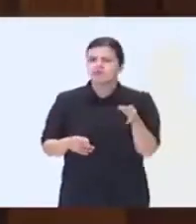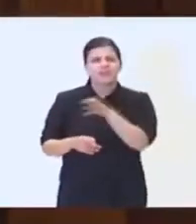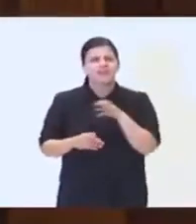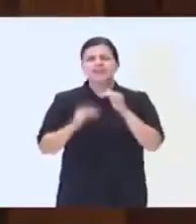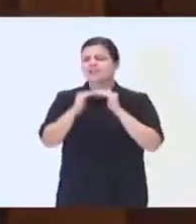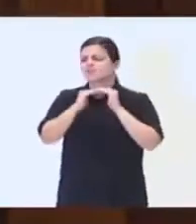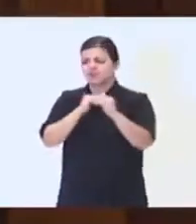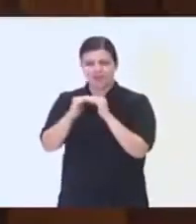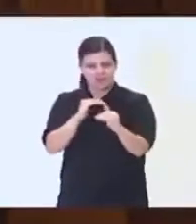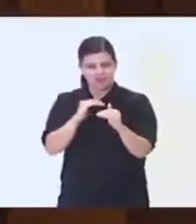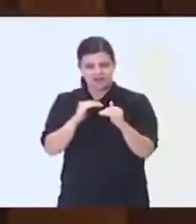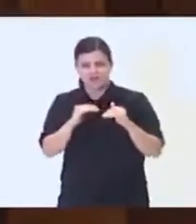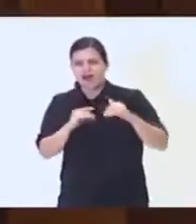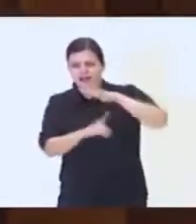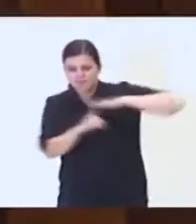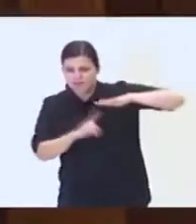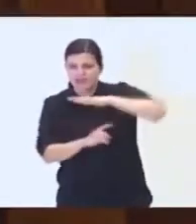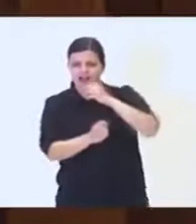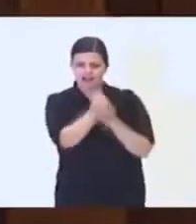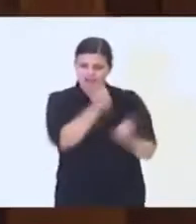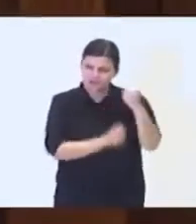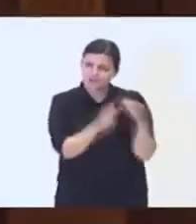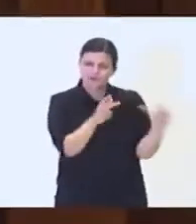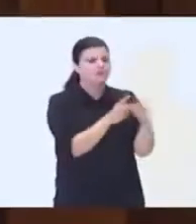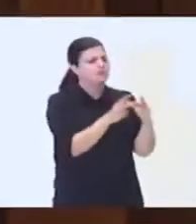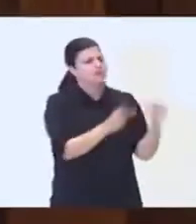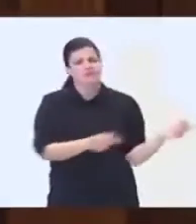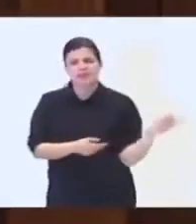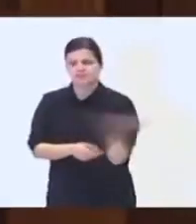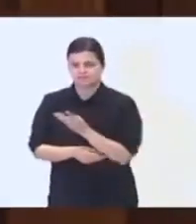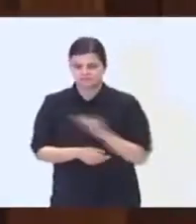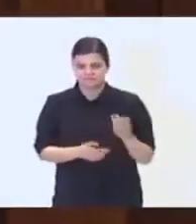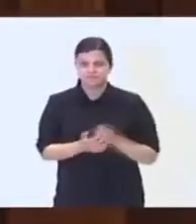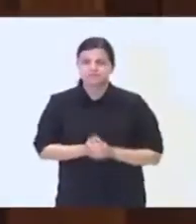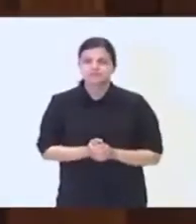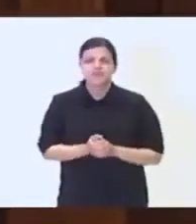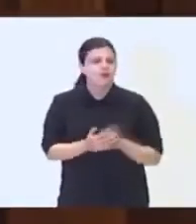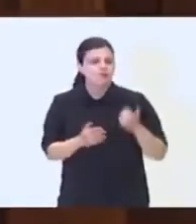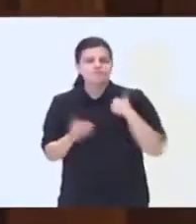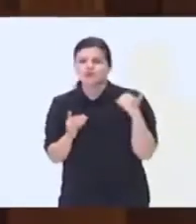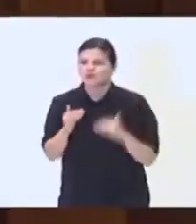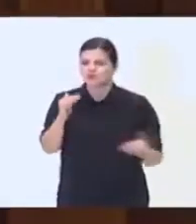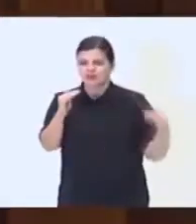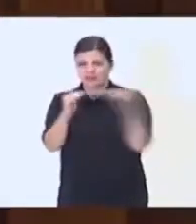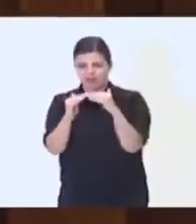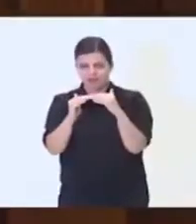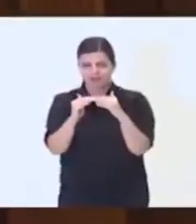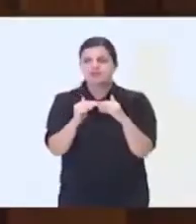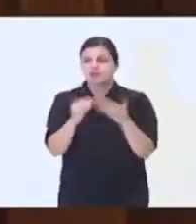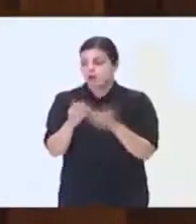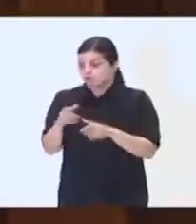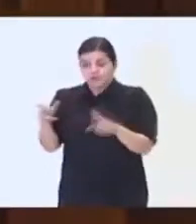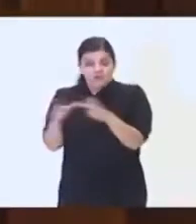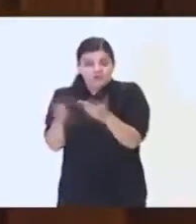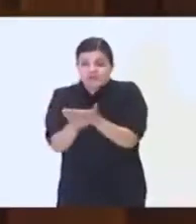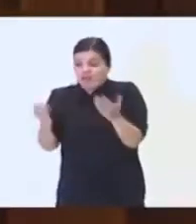sostenibles, como digo, en lo ambiental, en lo económico y en lo social, con igualdad de oportunidades, desde la relación con la sociedad adulta